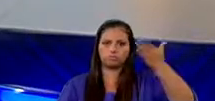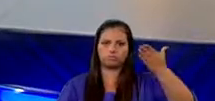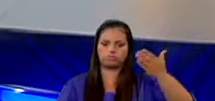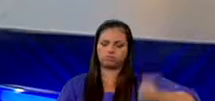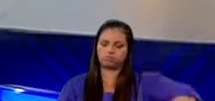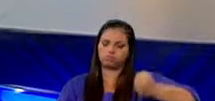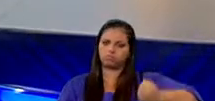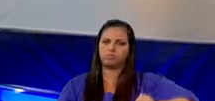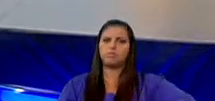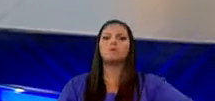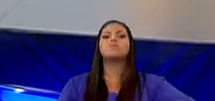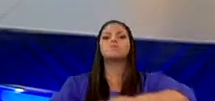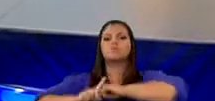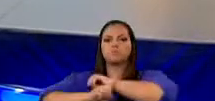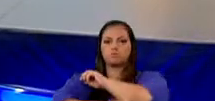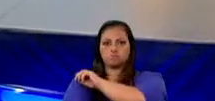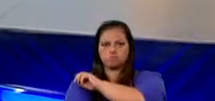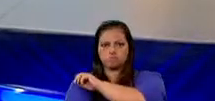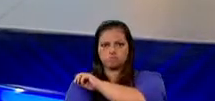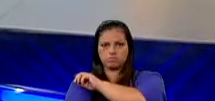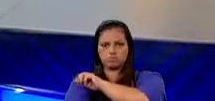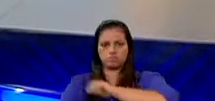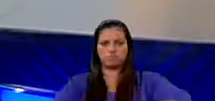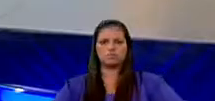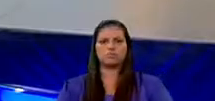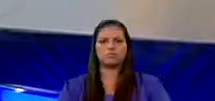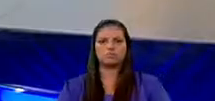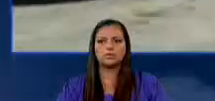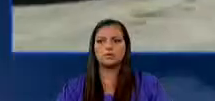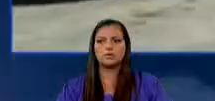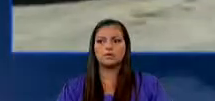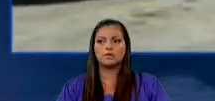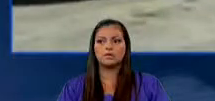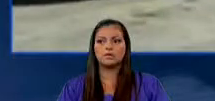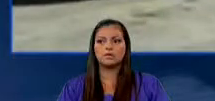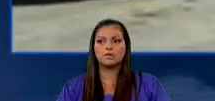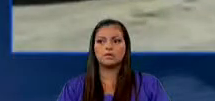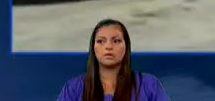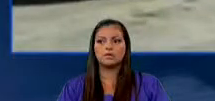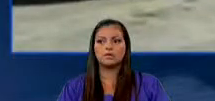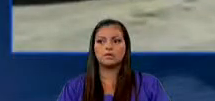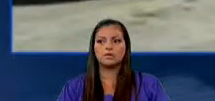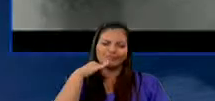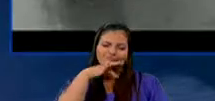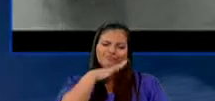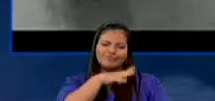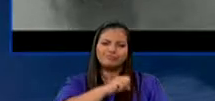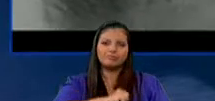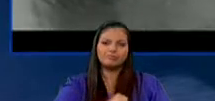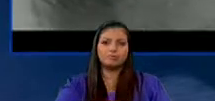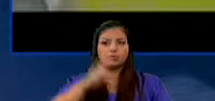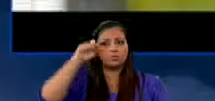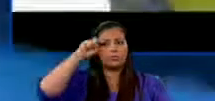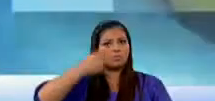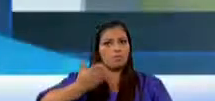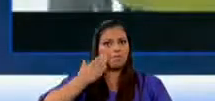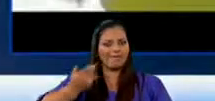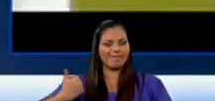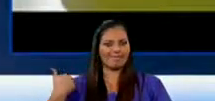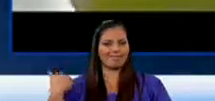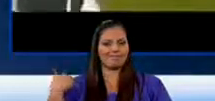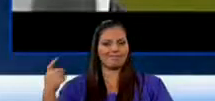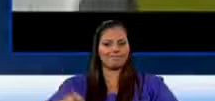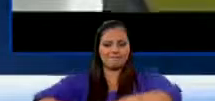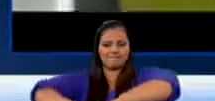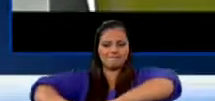mijito. Y yo soy hijo único, ¿ah? ¿Eh? Y era terrible. Y entonces me acuerdo del peludo que tenía mi mamá guindadito